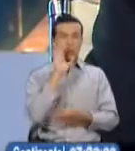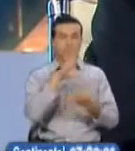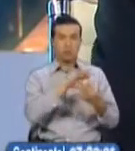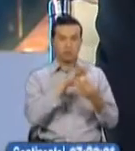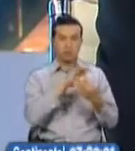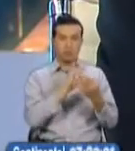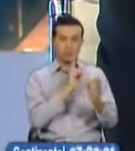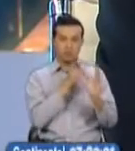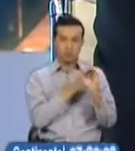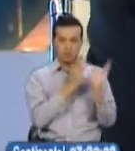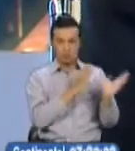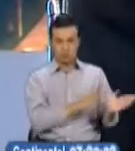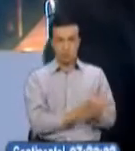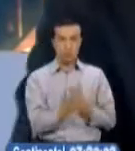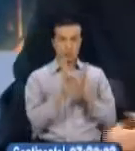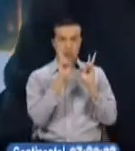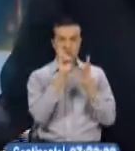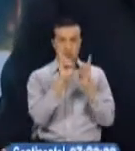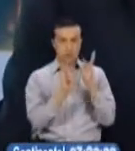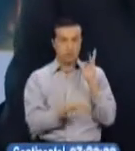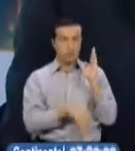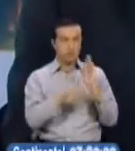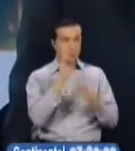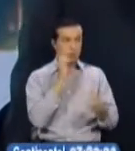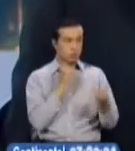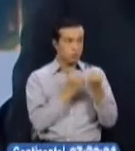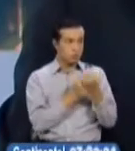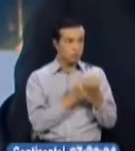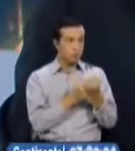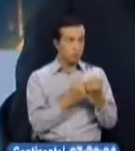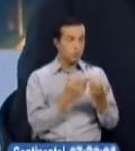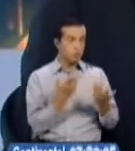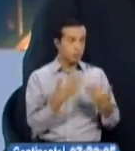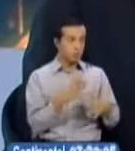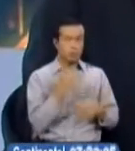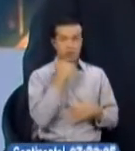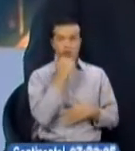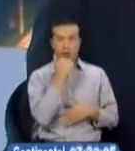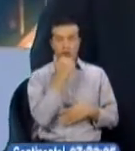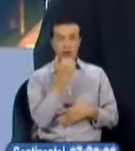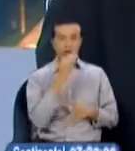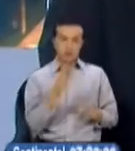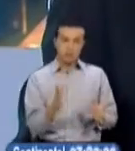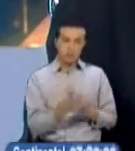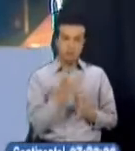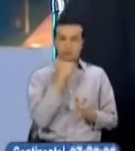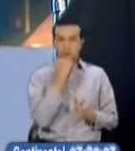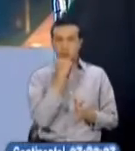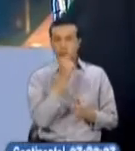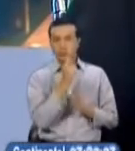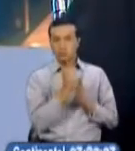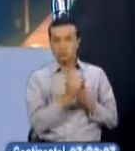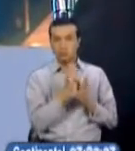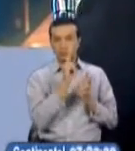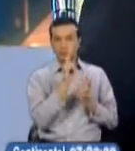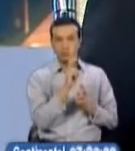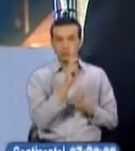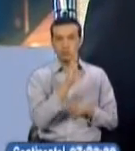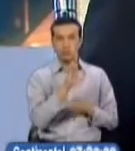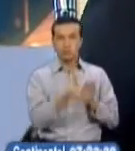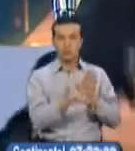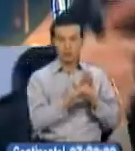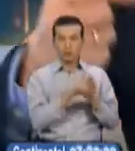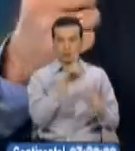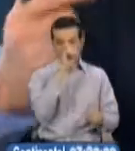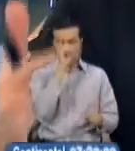se involucren en este tema y puedan generar el acompañamiento va a haber algún tipo de incentivo en términos de código de